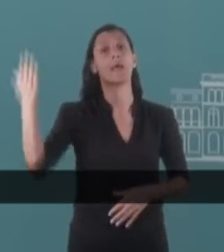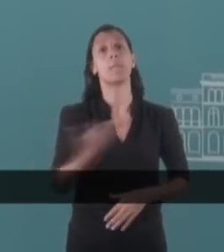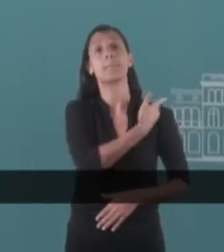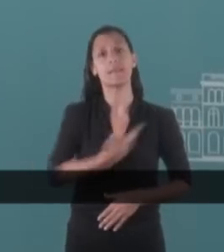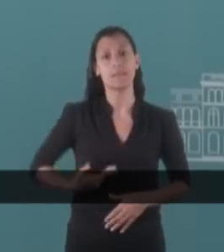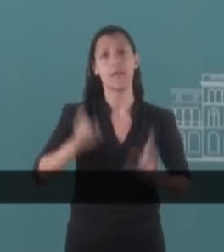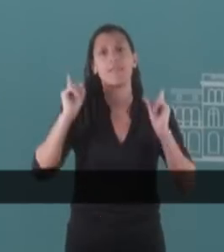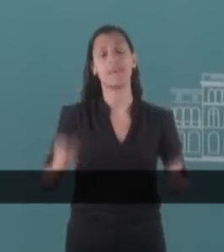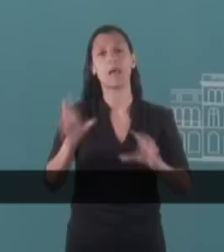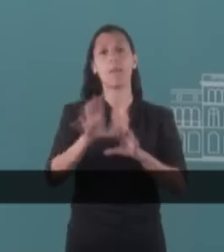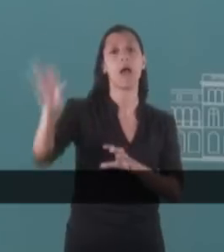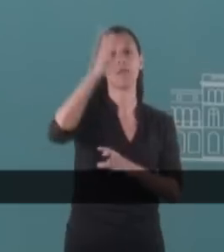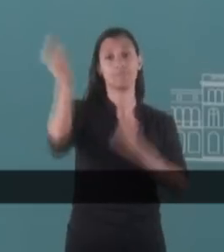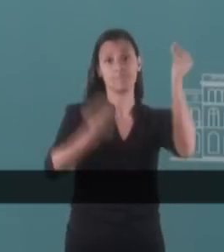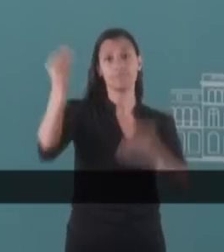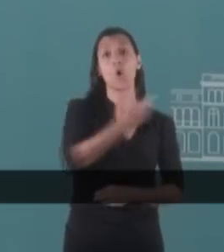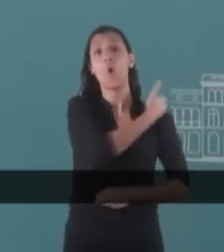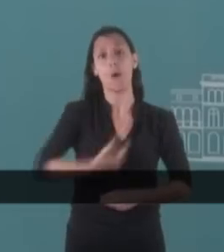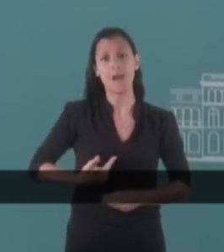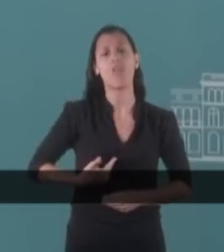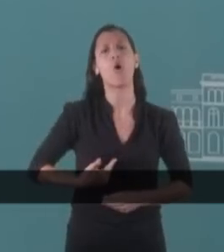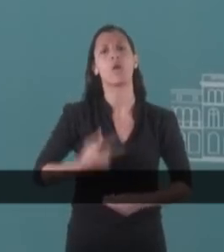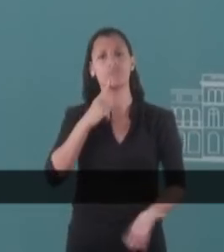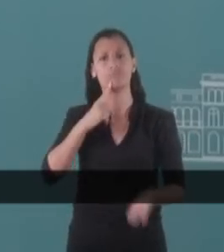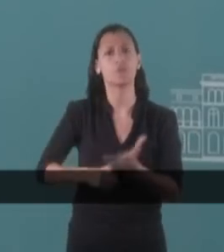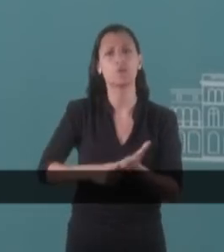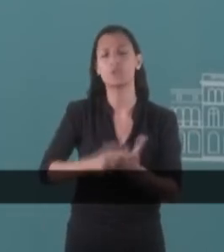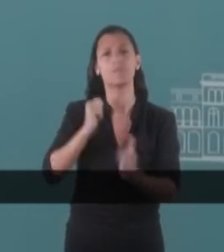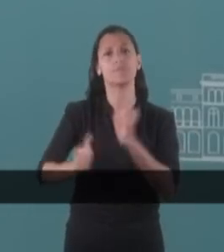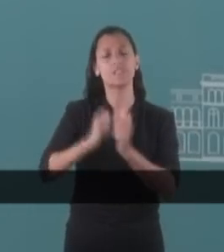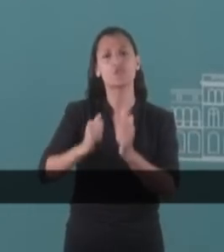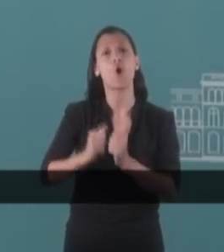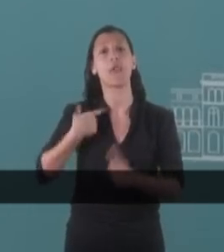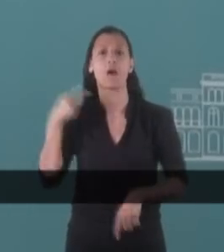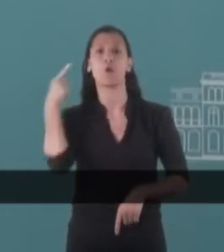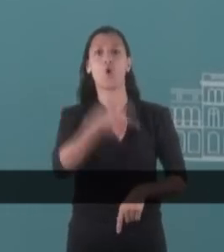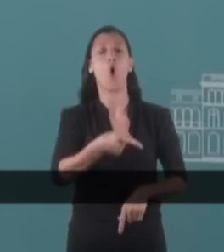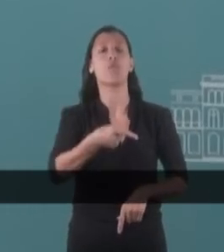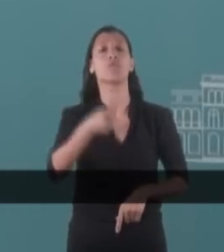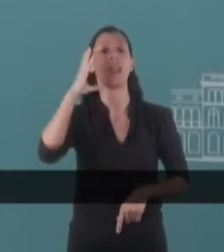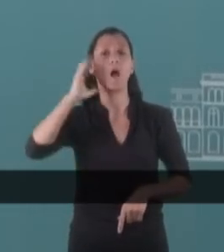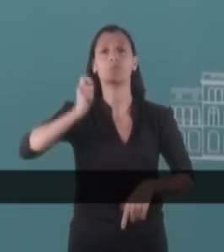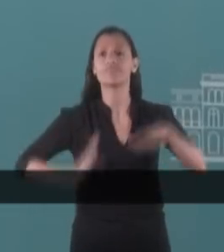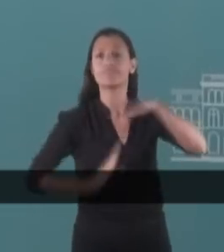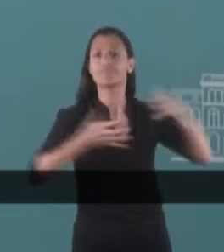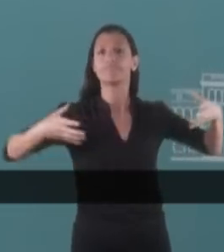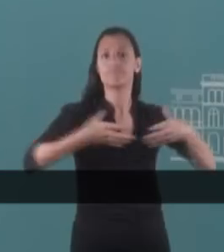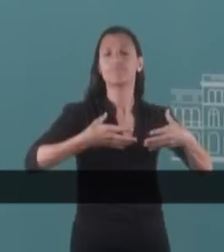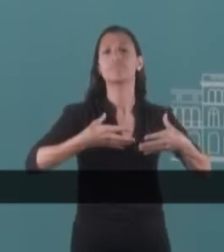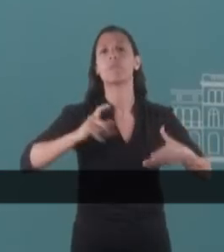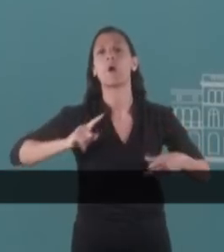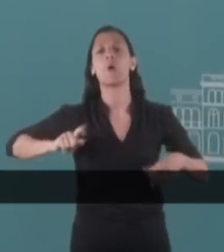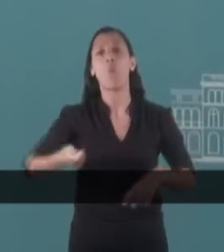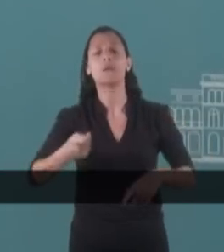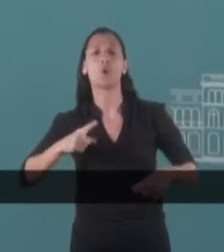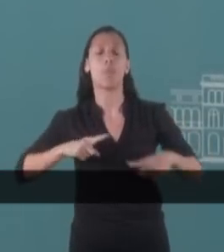Los gobernadores tomaron una decisión histórica, que es impulsar el juicio político a la Corte Suprema de Justicia. Esta es una decisión histórica que tiene que